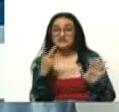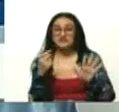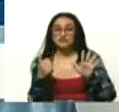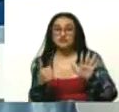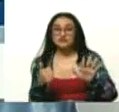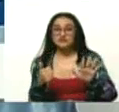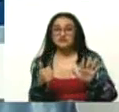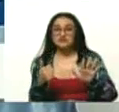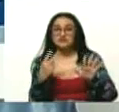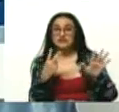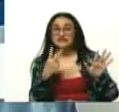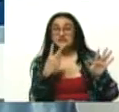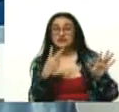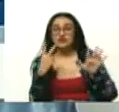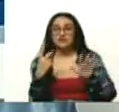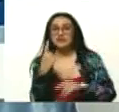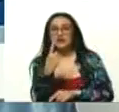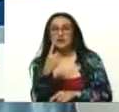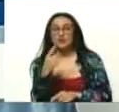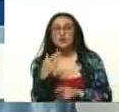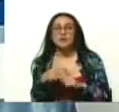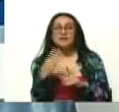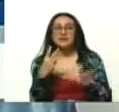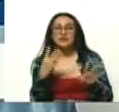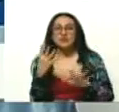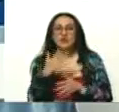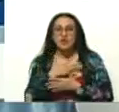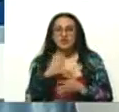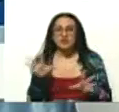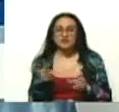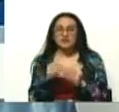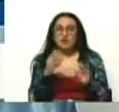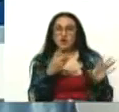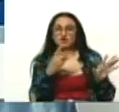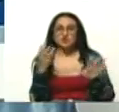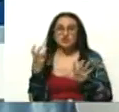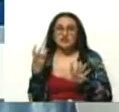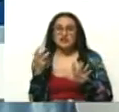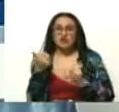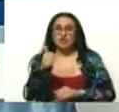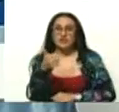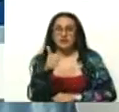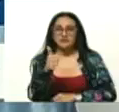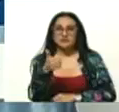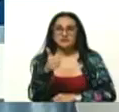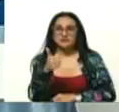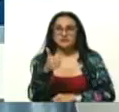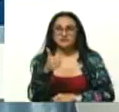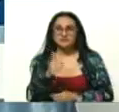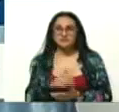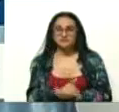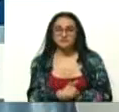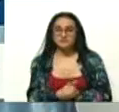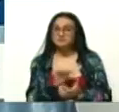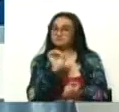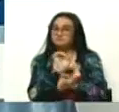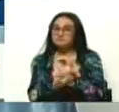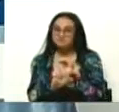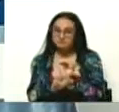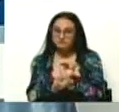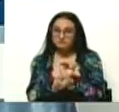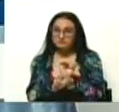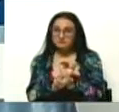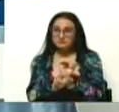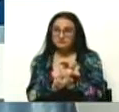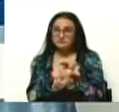771. Y 39 colaboradores para un total de 810 privados de libertad.